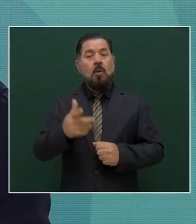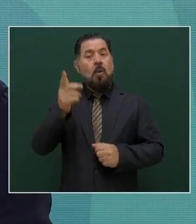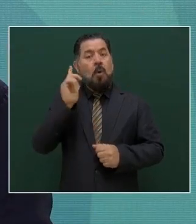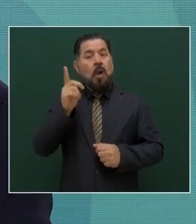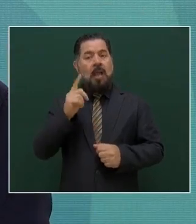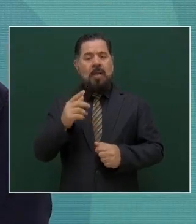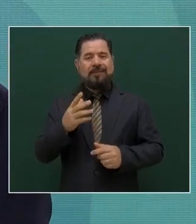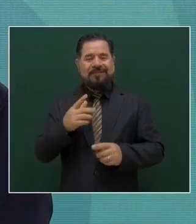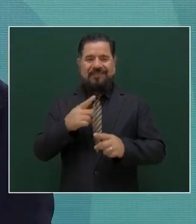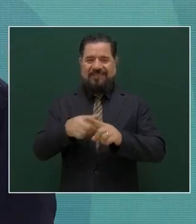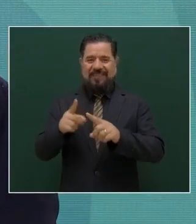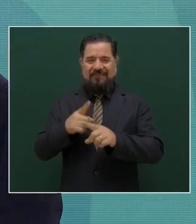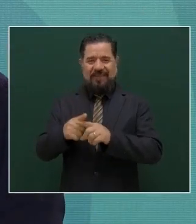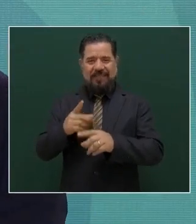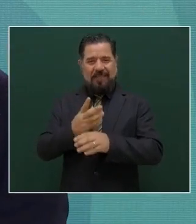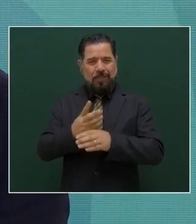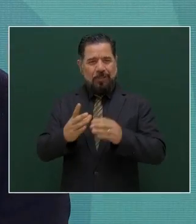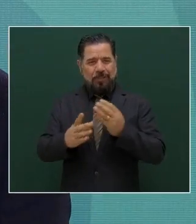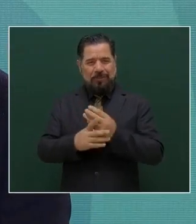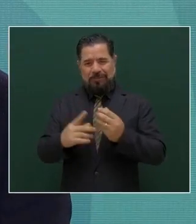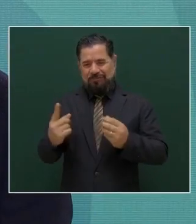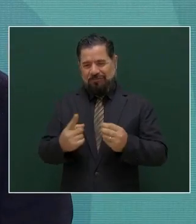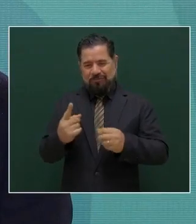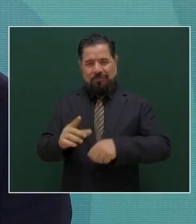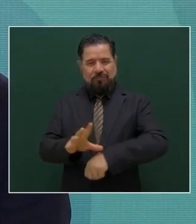los aparatos electrodomésticos